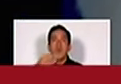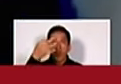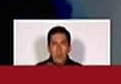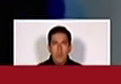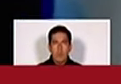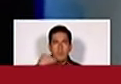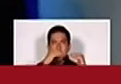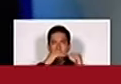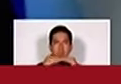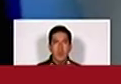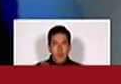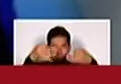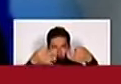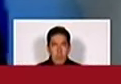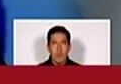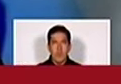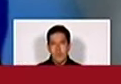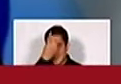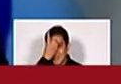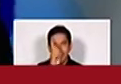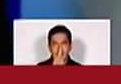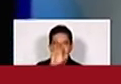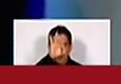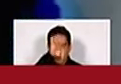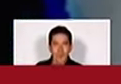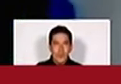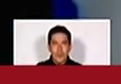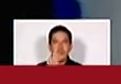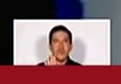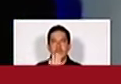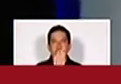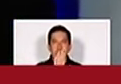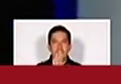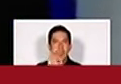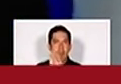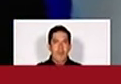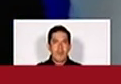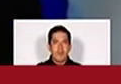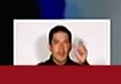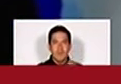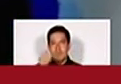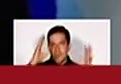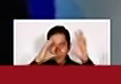democracia y le cumplimos a la voluntad del soberano expresada en las urnas. Buenas noches.